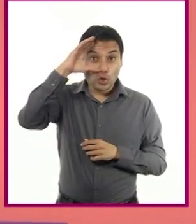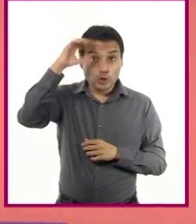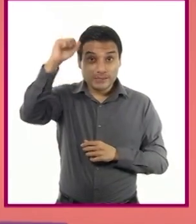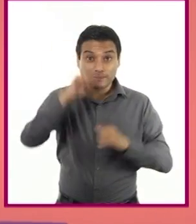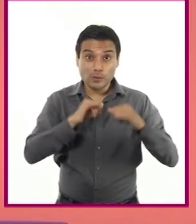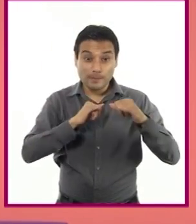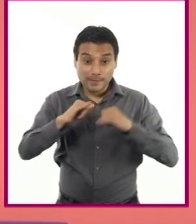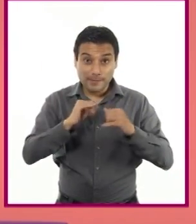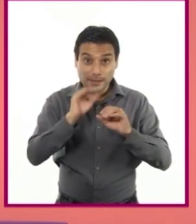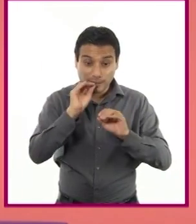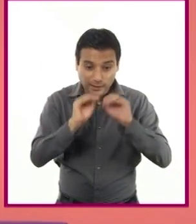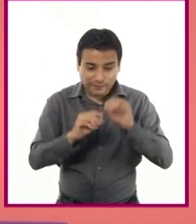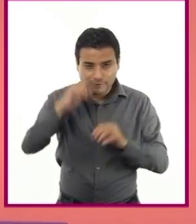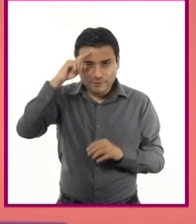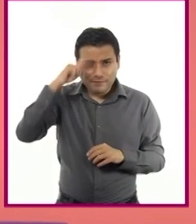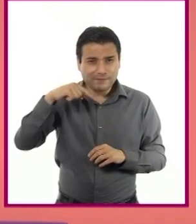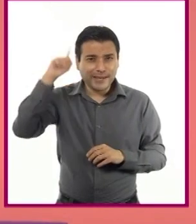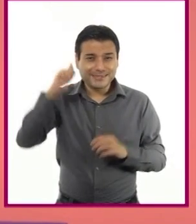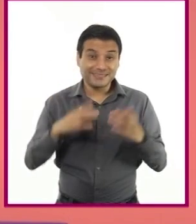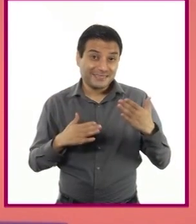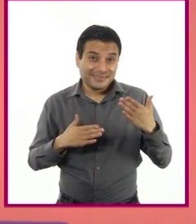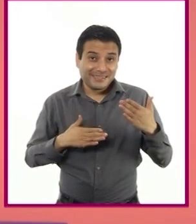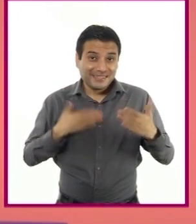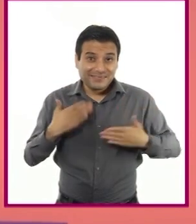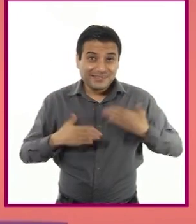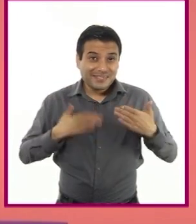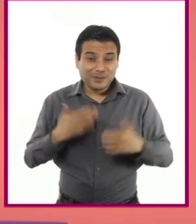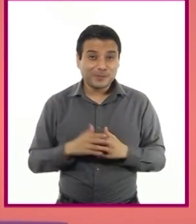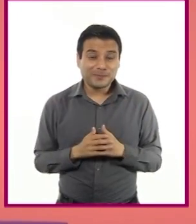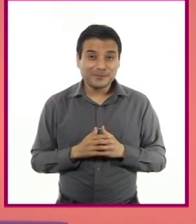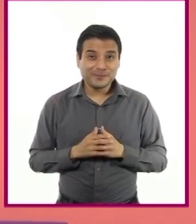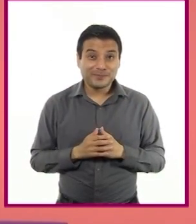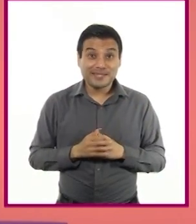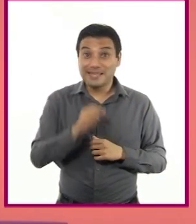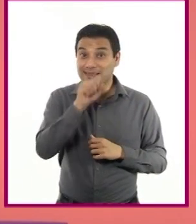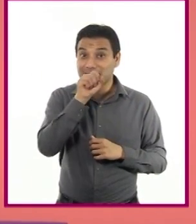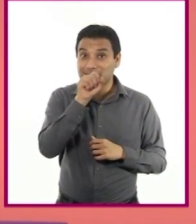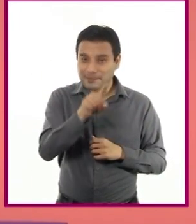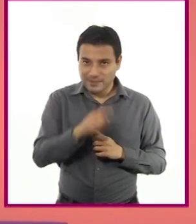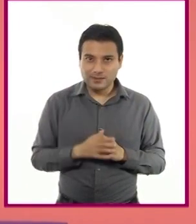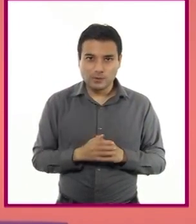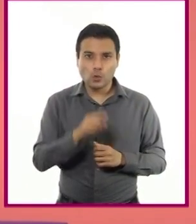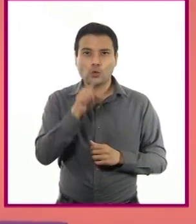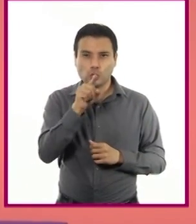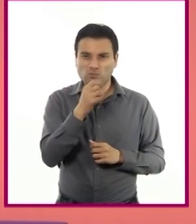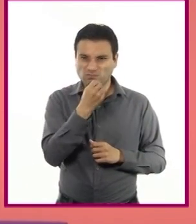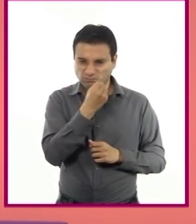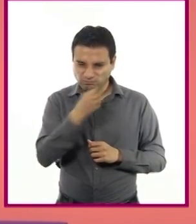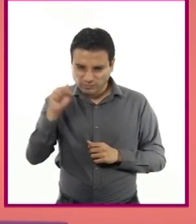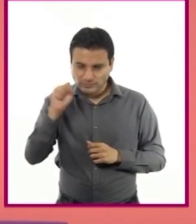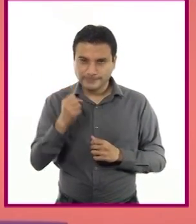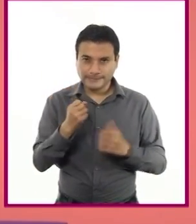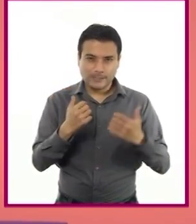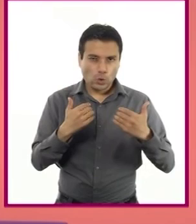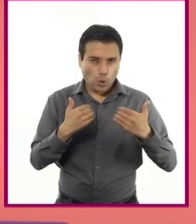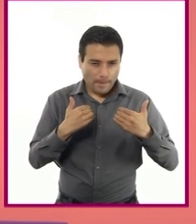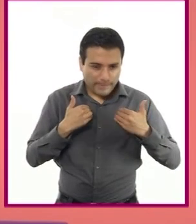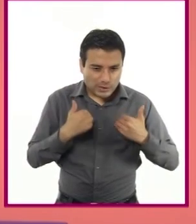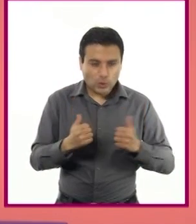y hasta puede ser divertido. Además, ponemos en juego diversas habilidades como la comprensión